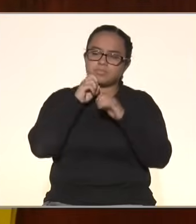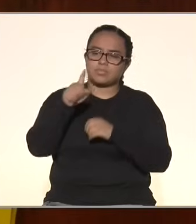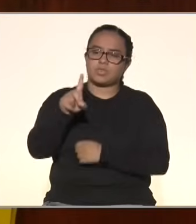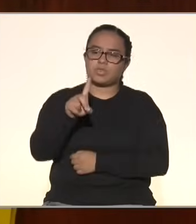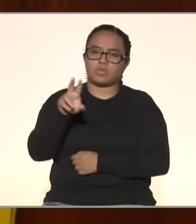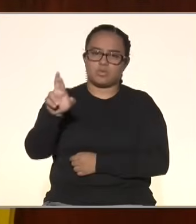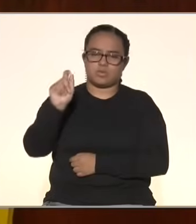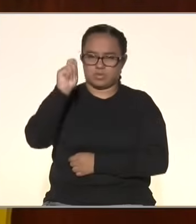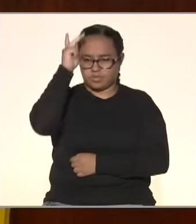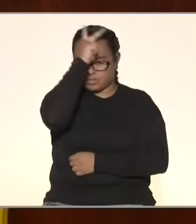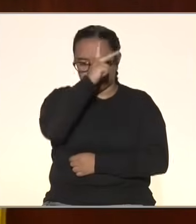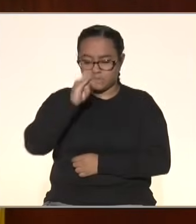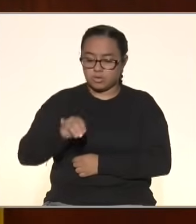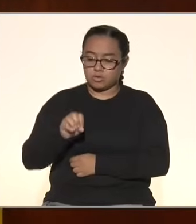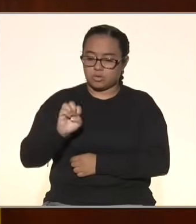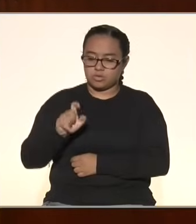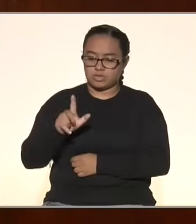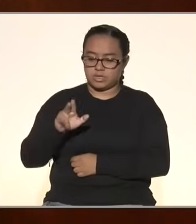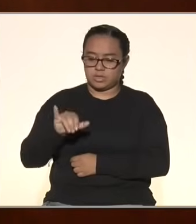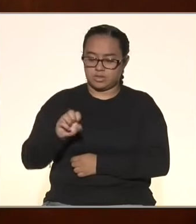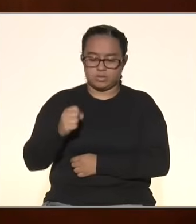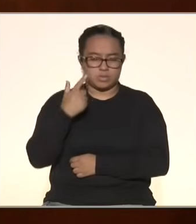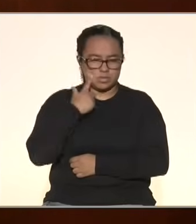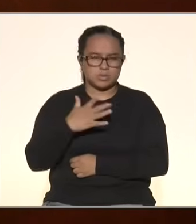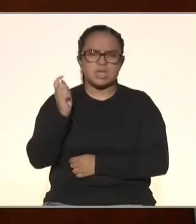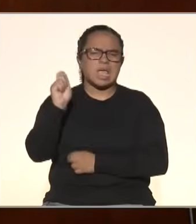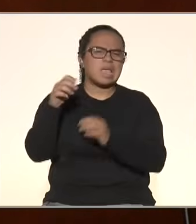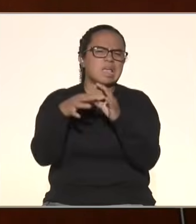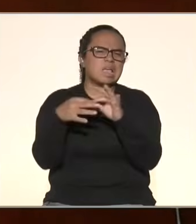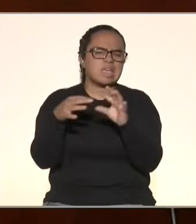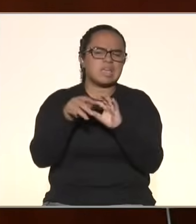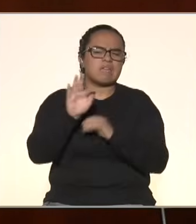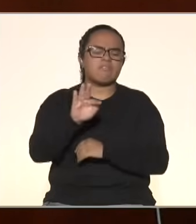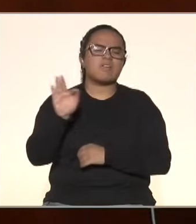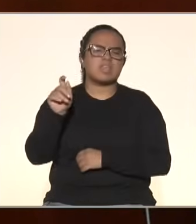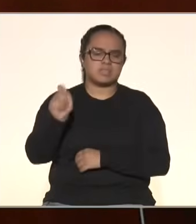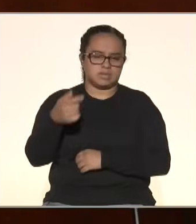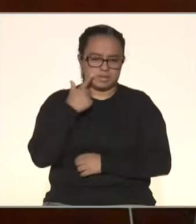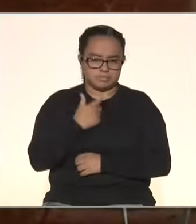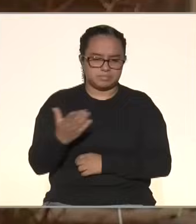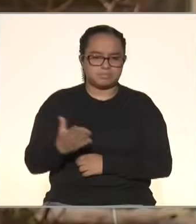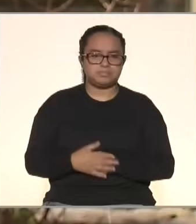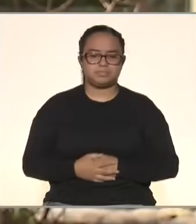doctor en psicología José Luis Díaz. Vamos a ver el que nos dice sobre estas fechas.